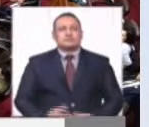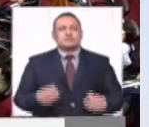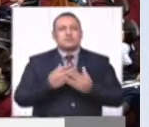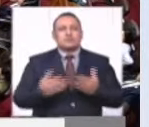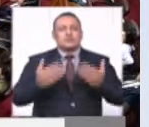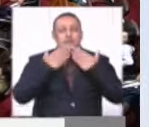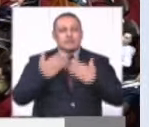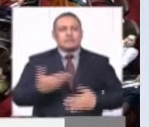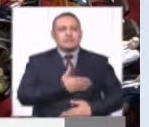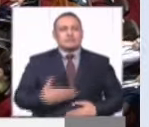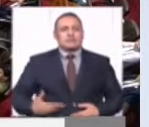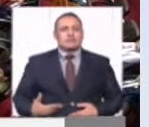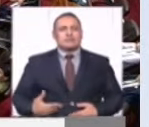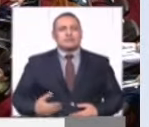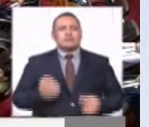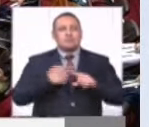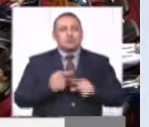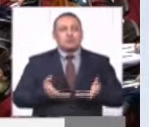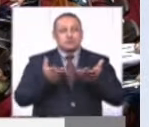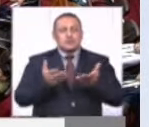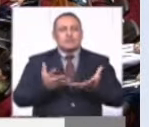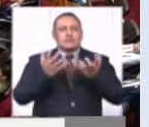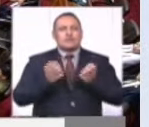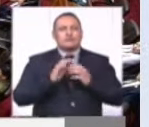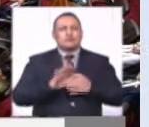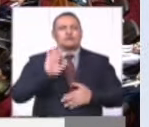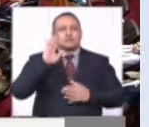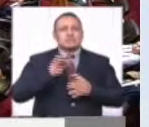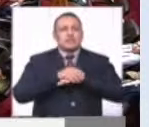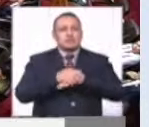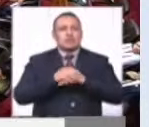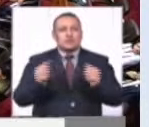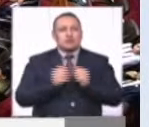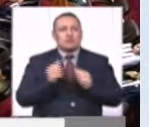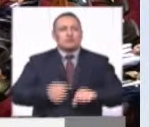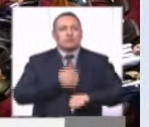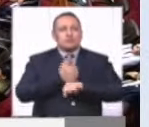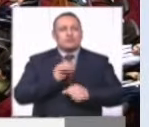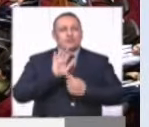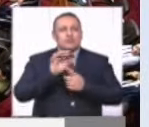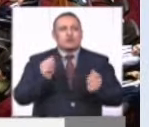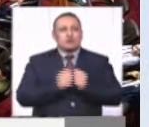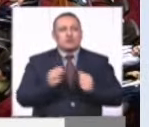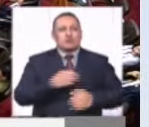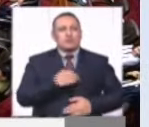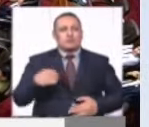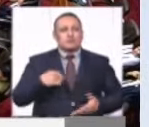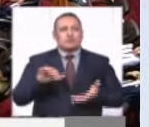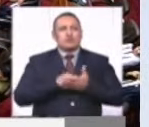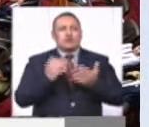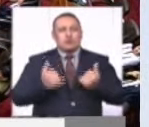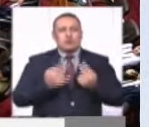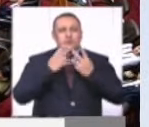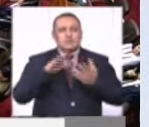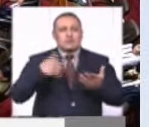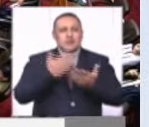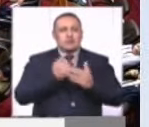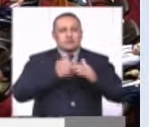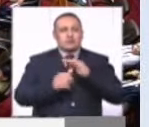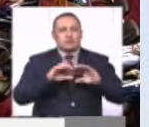Gracias, presidente. Por su intermedio, quiero saludar a la representación nacional y a los ministros que hoy han asistido al